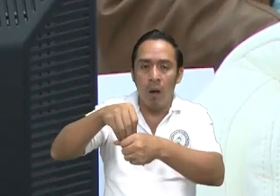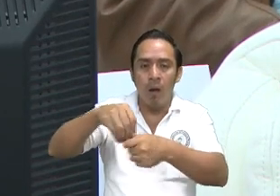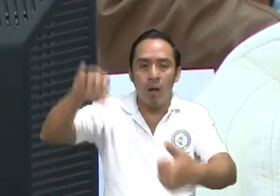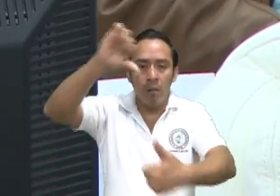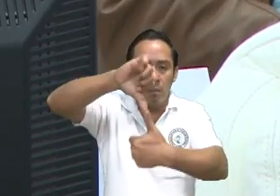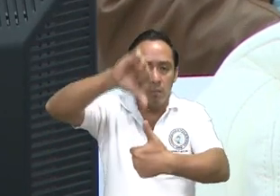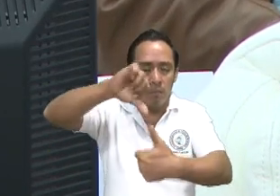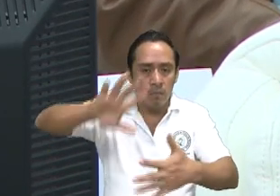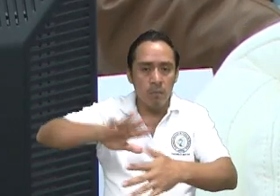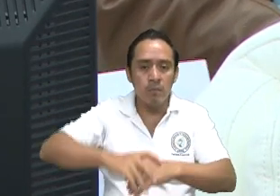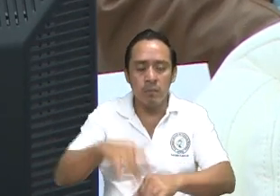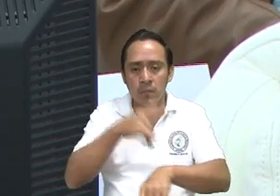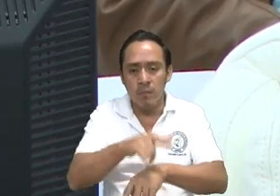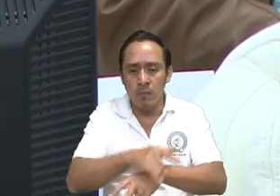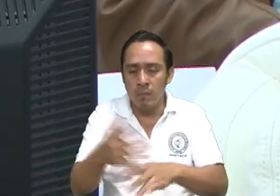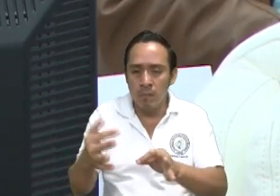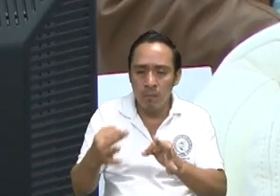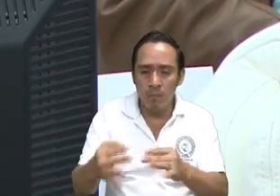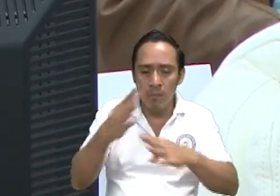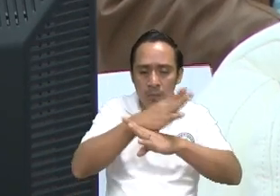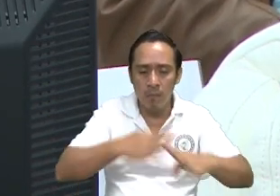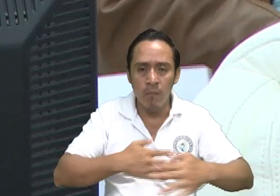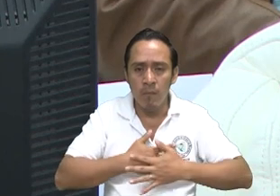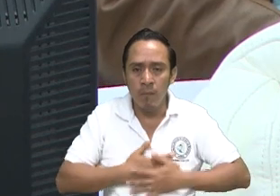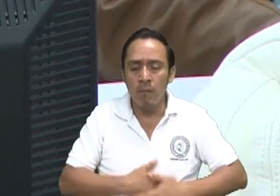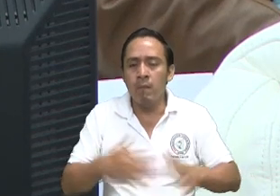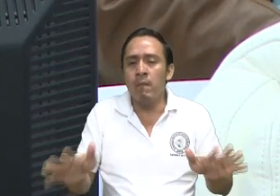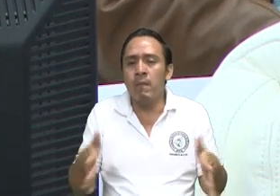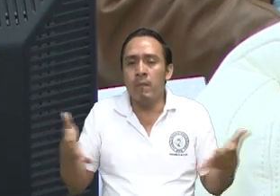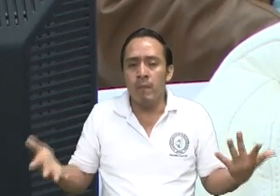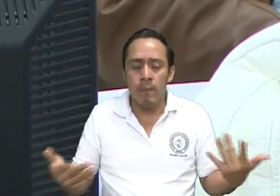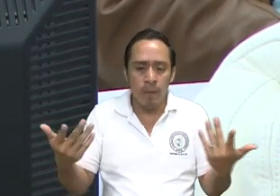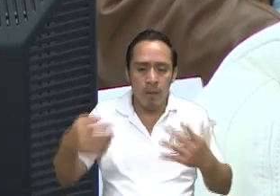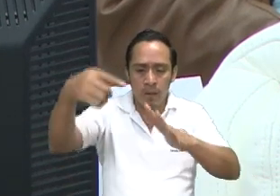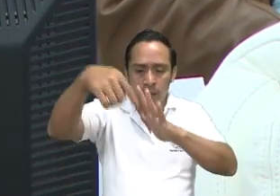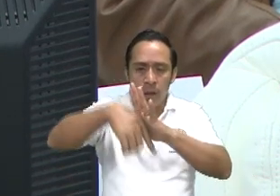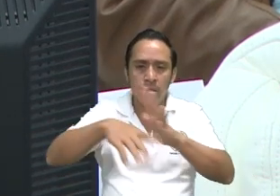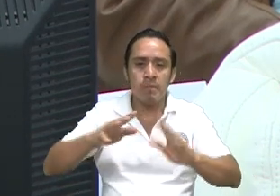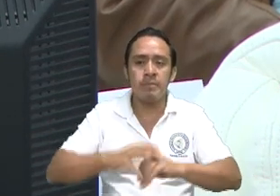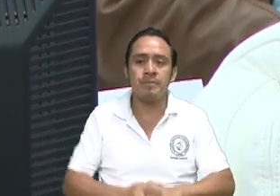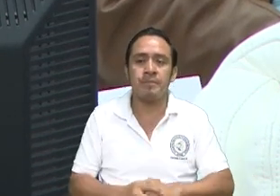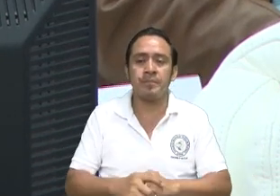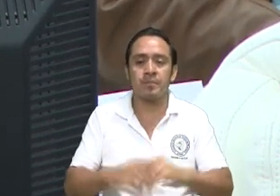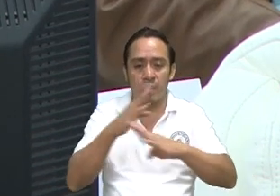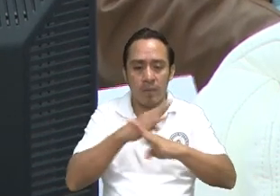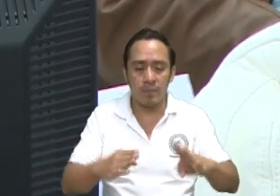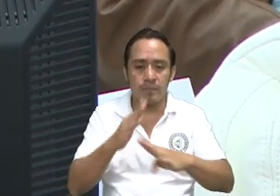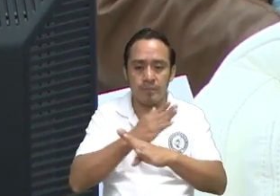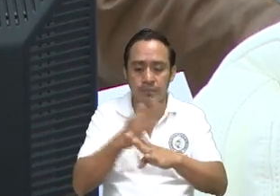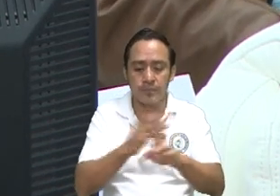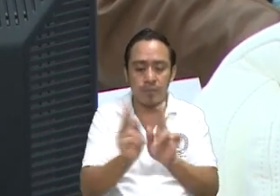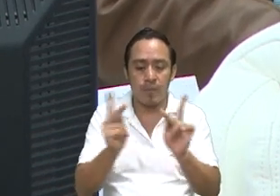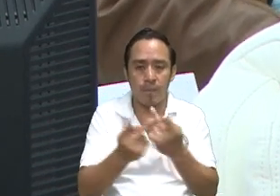centroamericana, procurando la convivencia pacífica a fin de profundizar en acciones para la paz de los pueblos